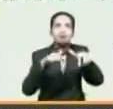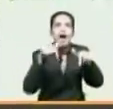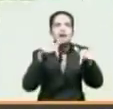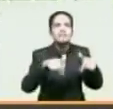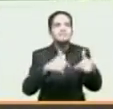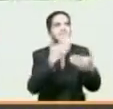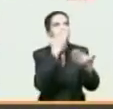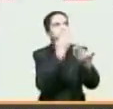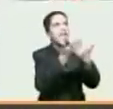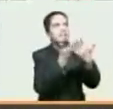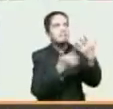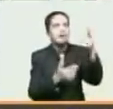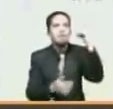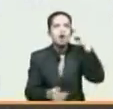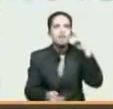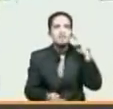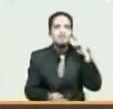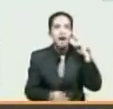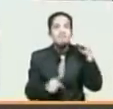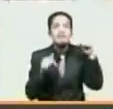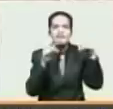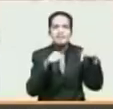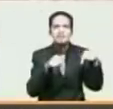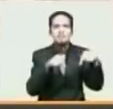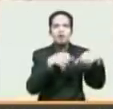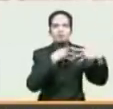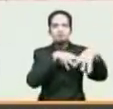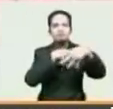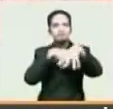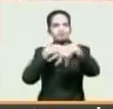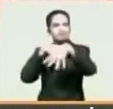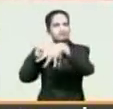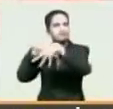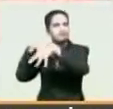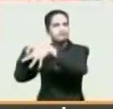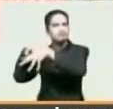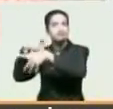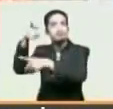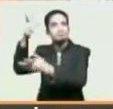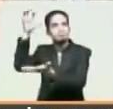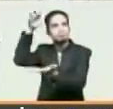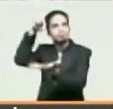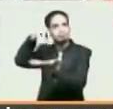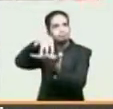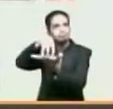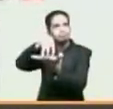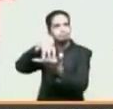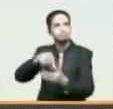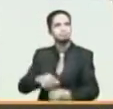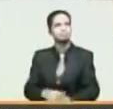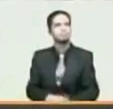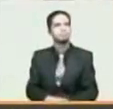aquí nos fuimos para la Asamblea Nacional, para el Palacio Federal, con aquellos caballeros que están allá.